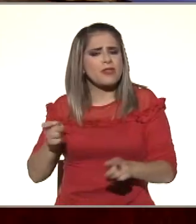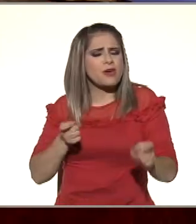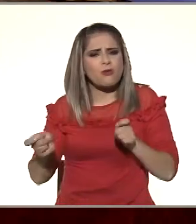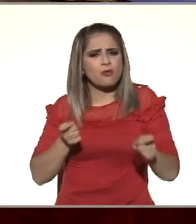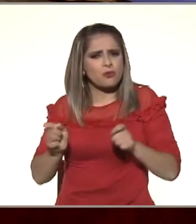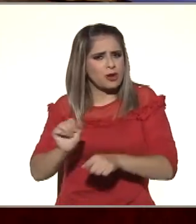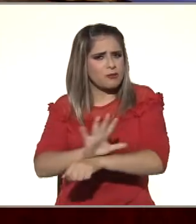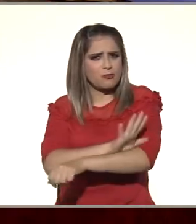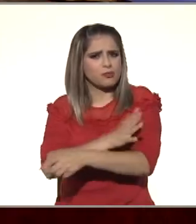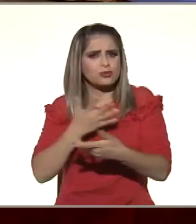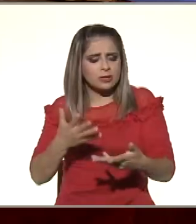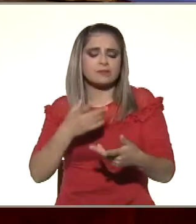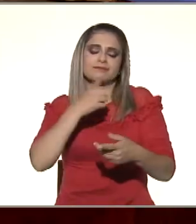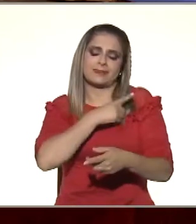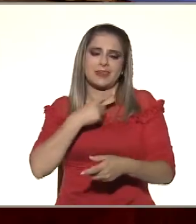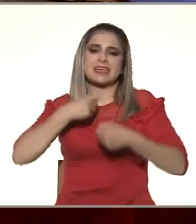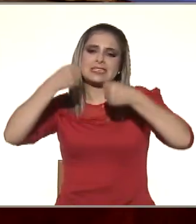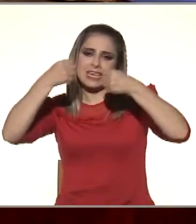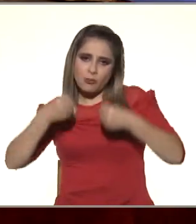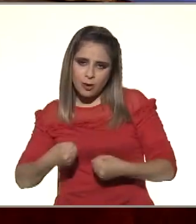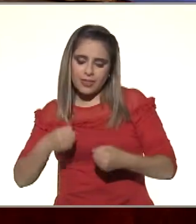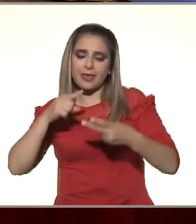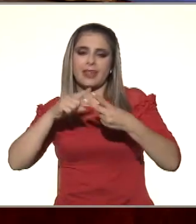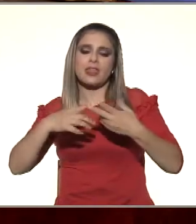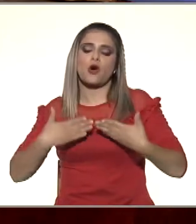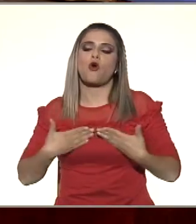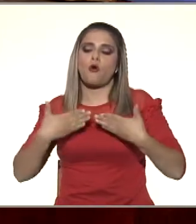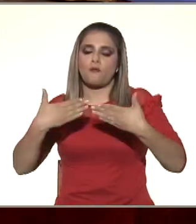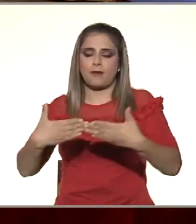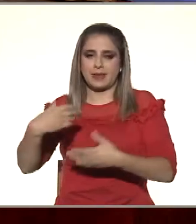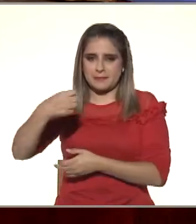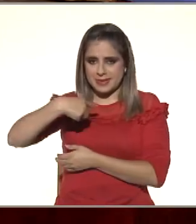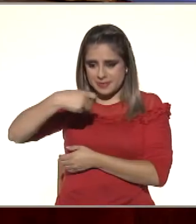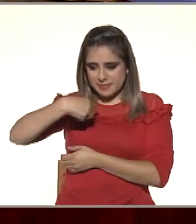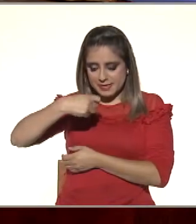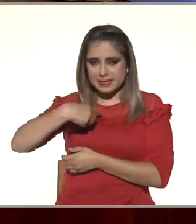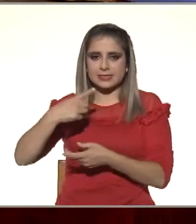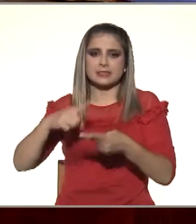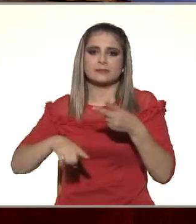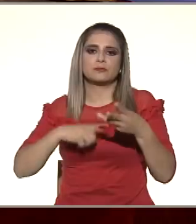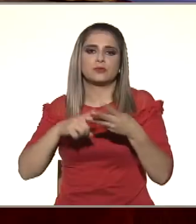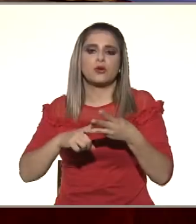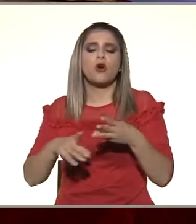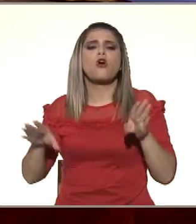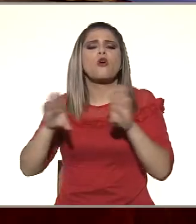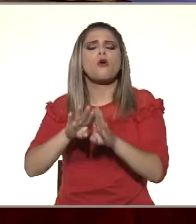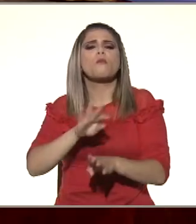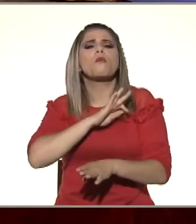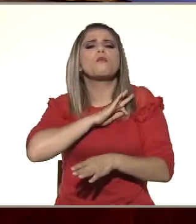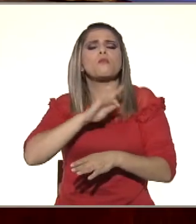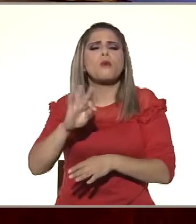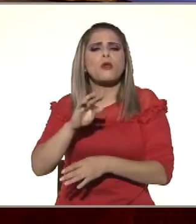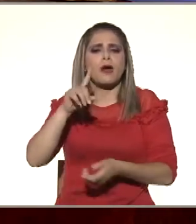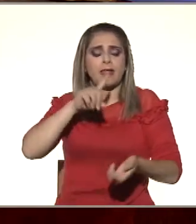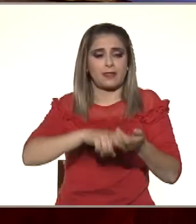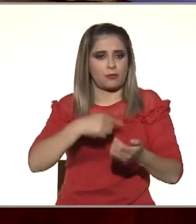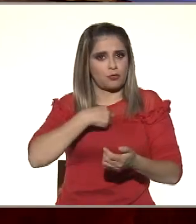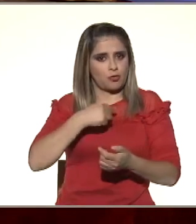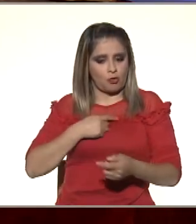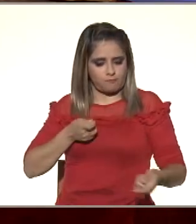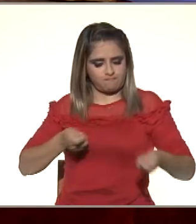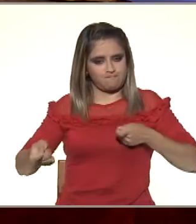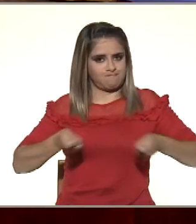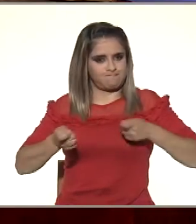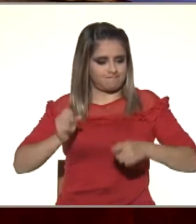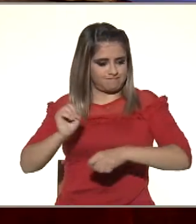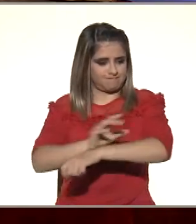mucho con la seguridad, con la autoconfianza que tenemos en nosotros mismos? ¿Cómo podemos obtener los beneficios de tener un alto nivel de